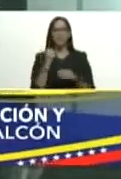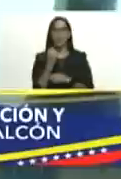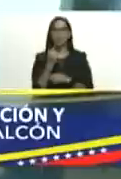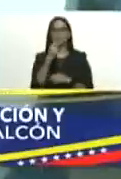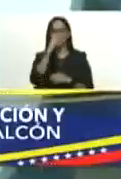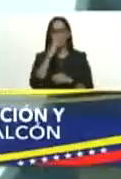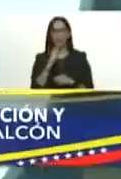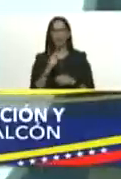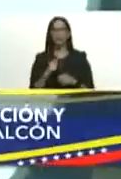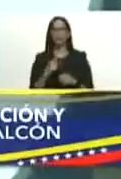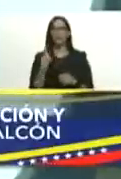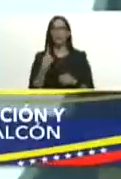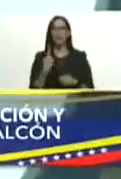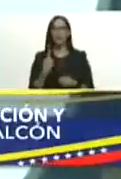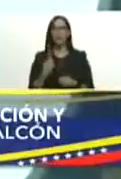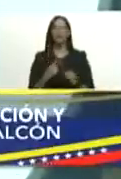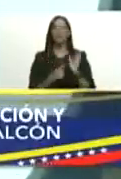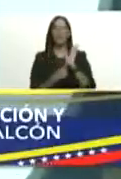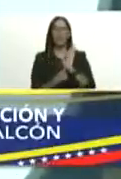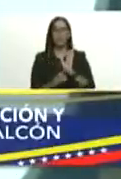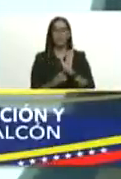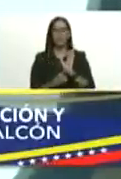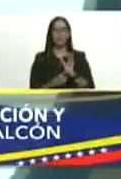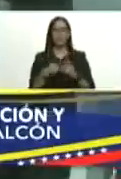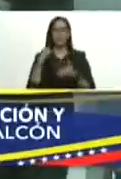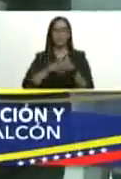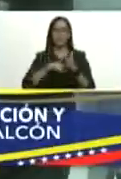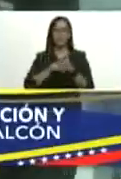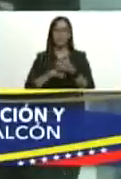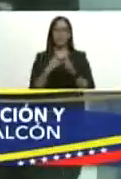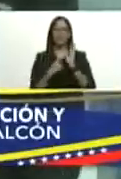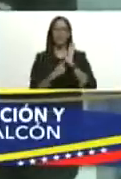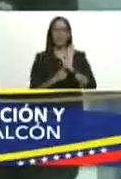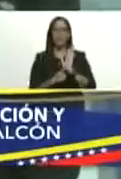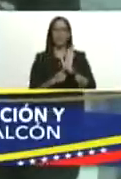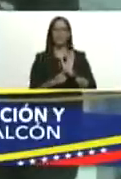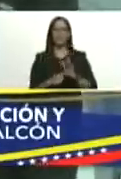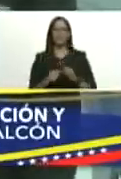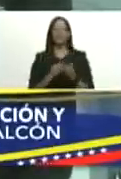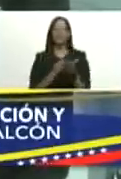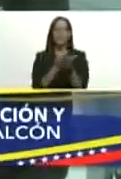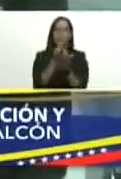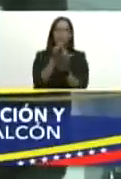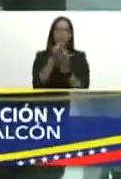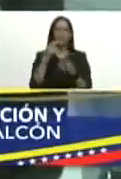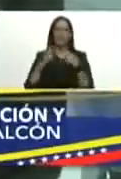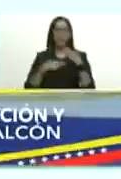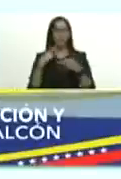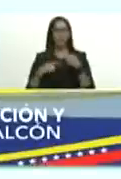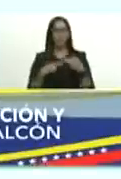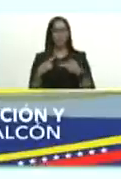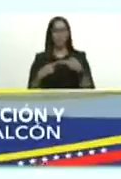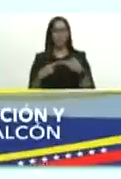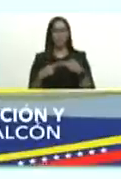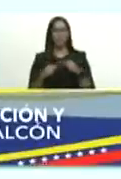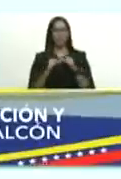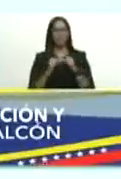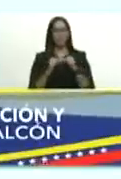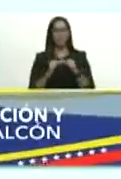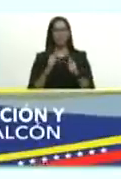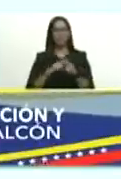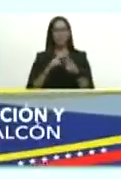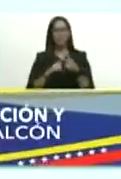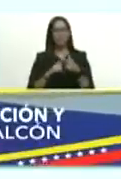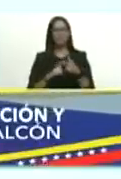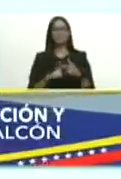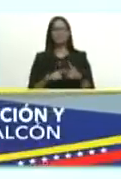Vietnam, es un ejemplo de lucha, es un ejemplo de lealtad a la revolución, manteniendo entonces aquí